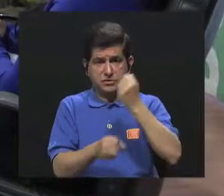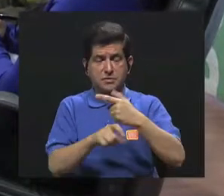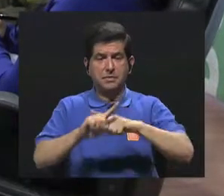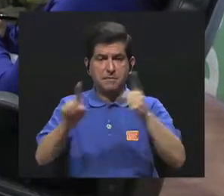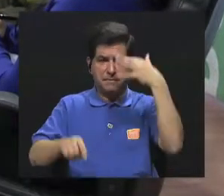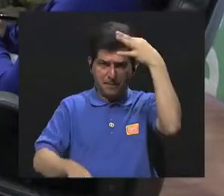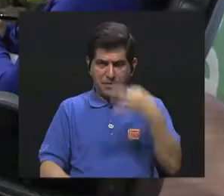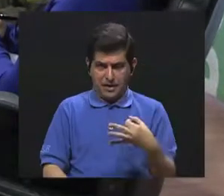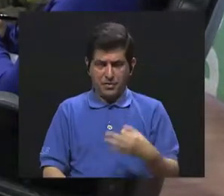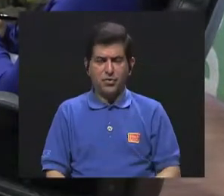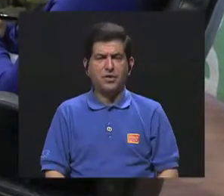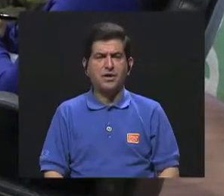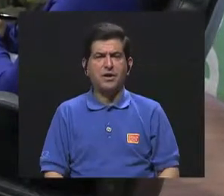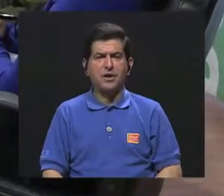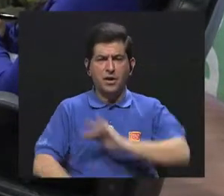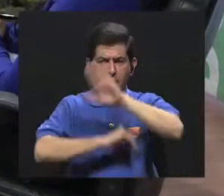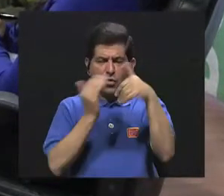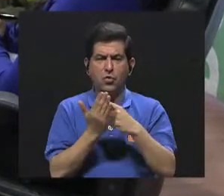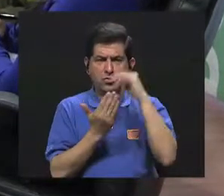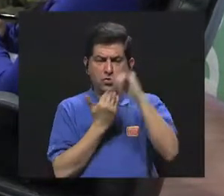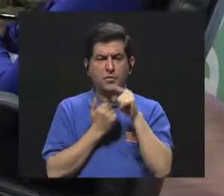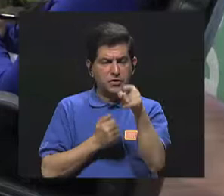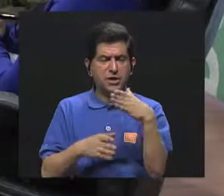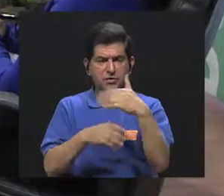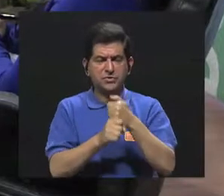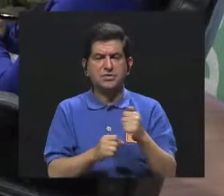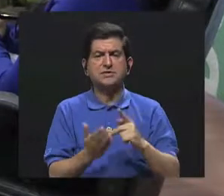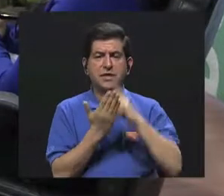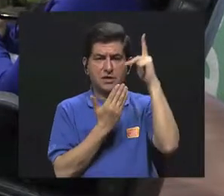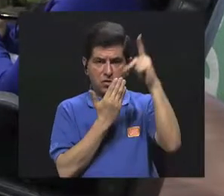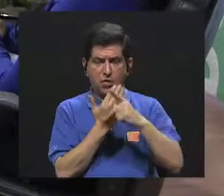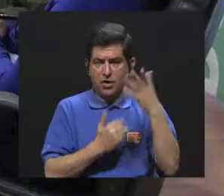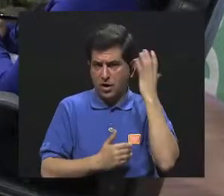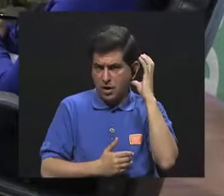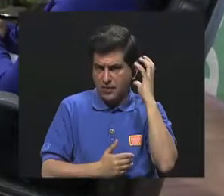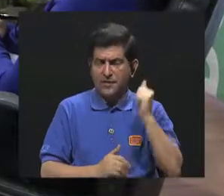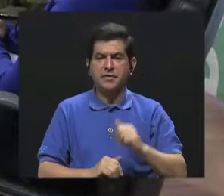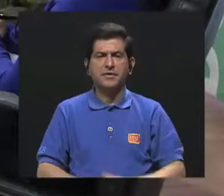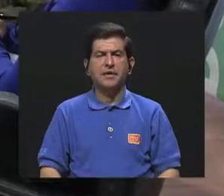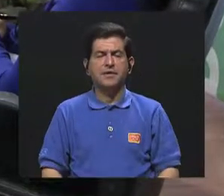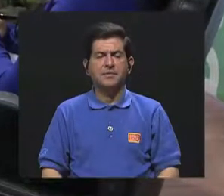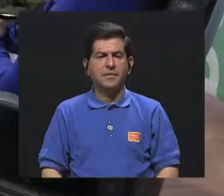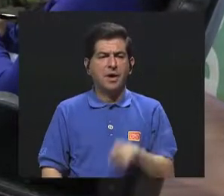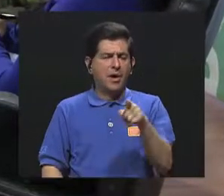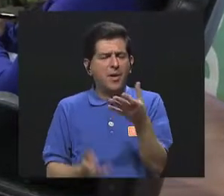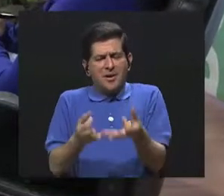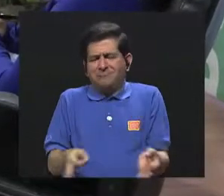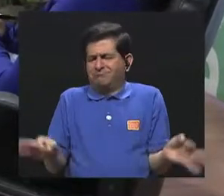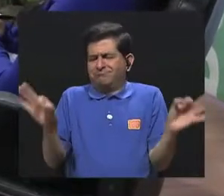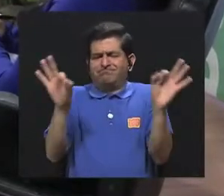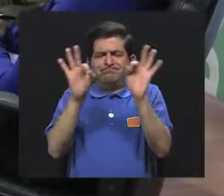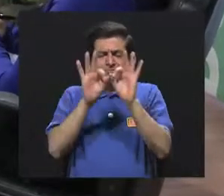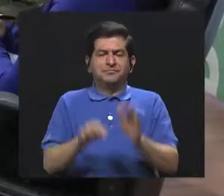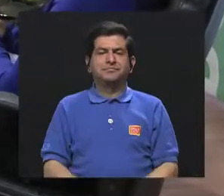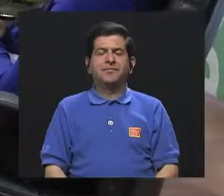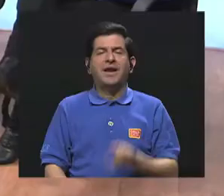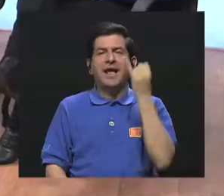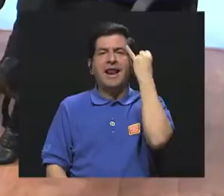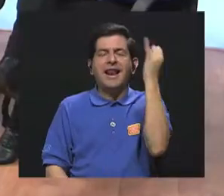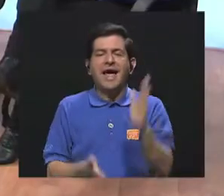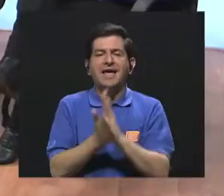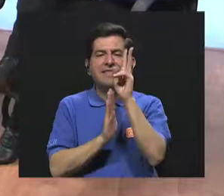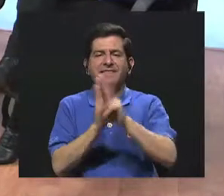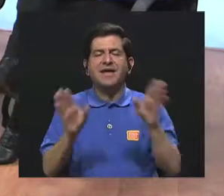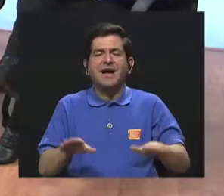que después de todo el trayecto que han hecho ellos en el programa, es muy, muy importante. ¿Cómo, sí, nació la idea del